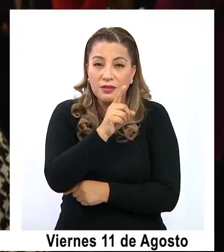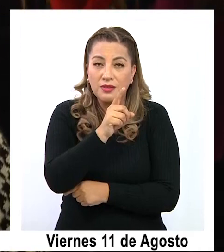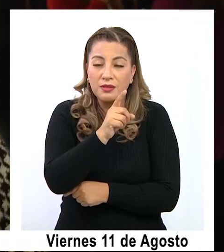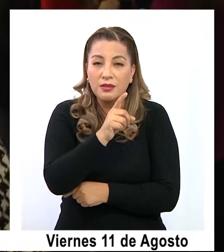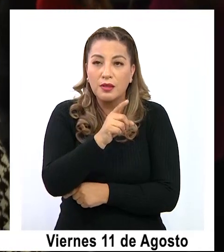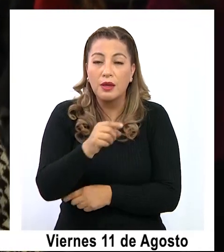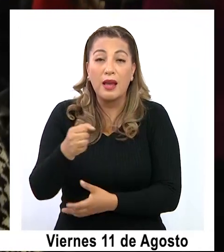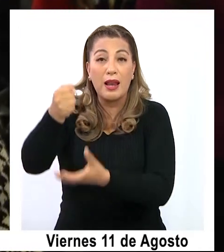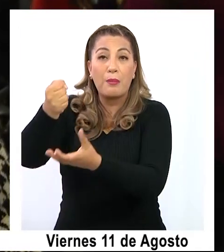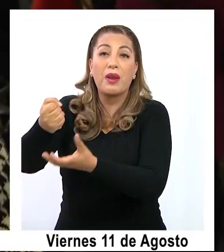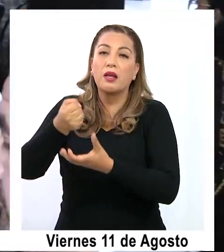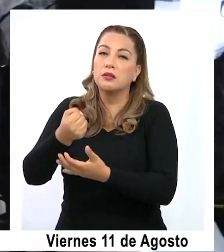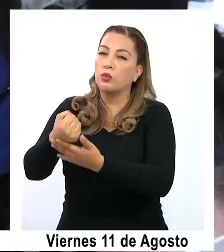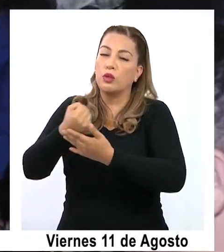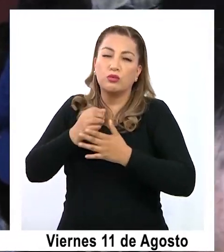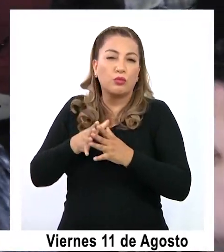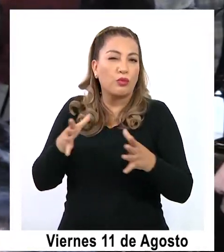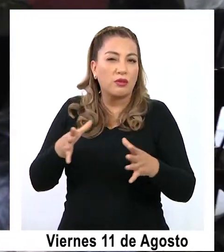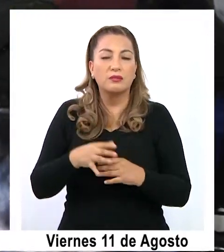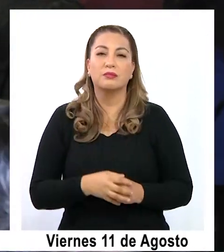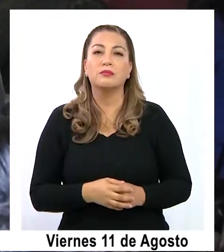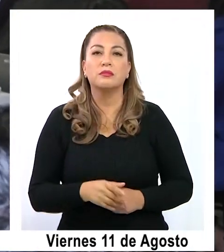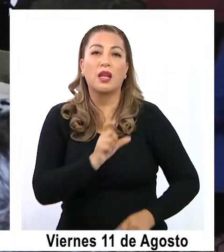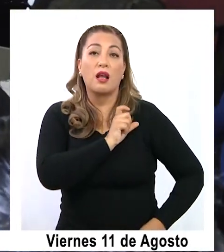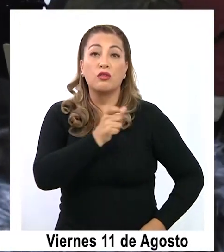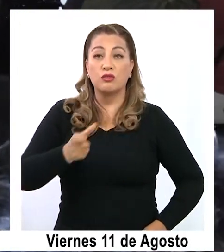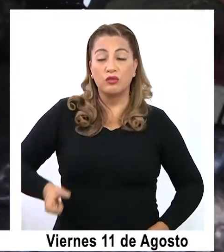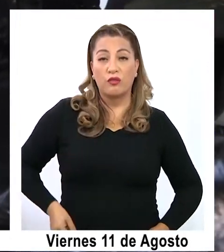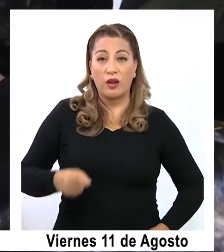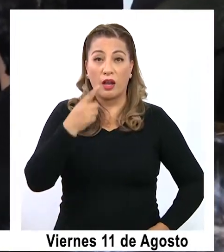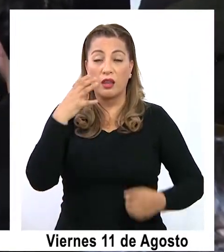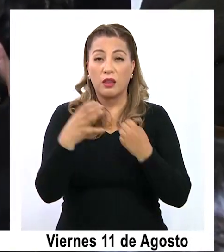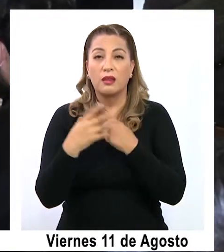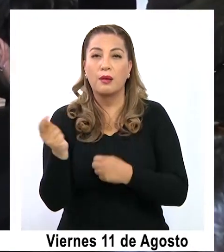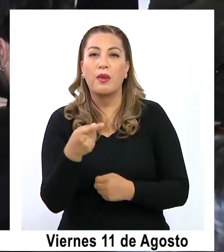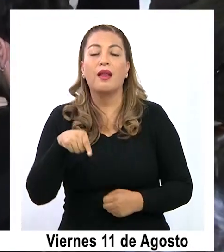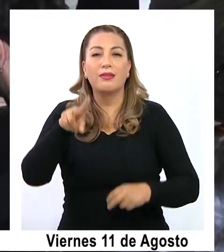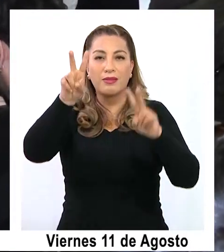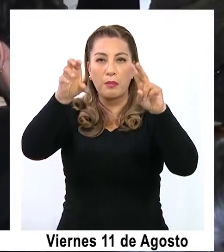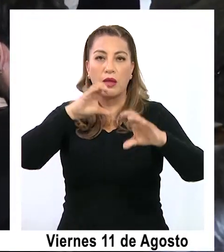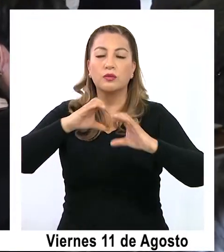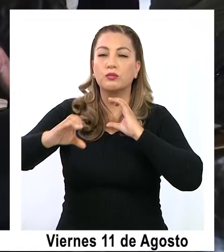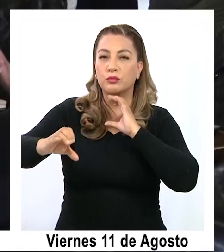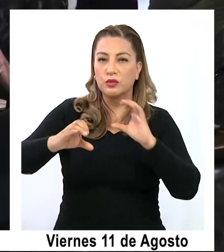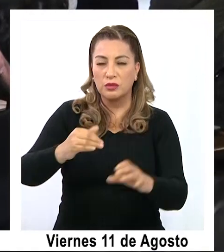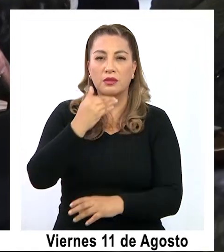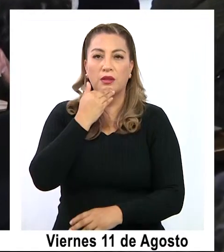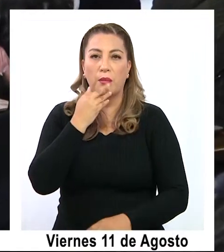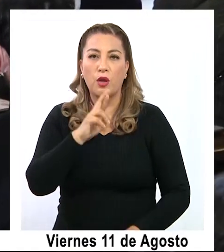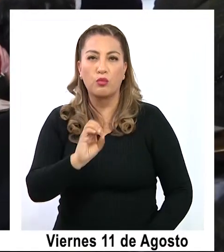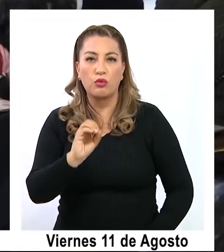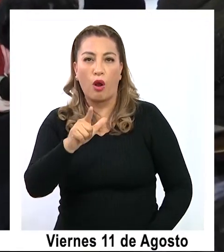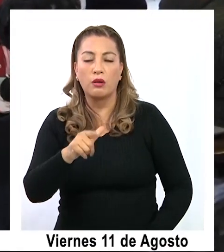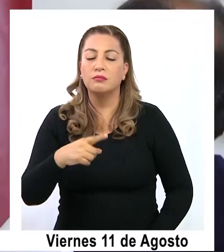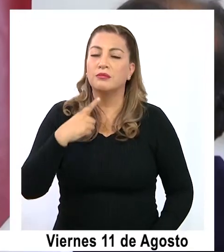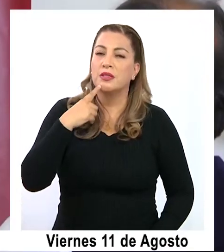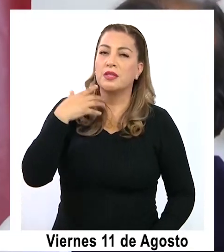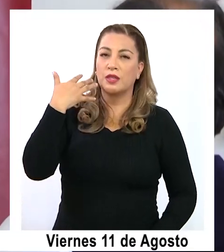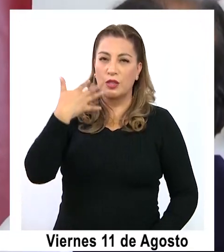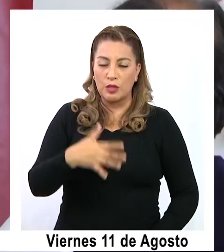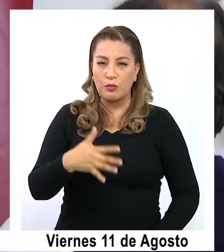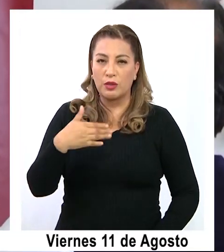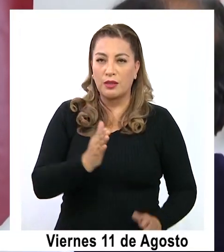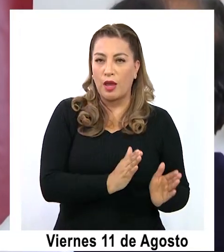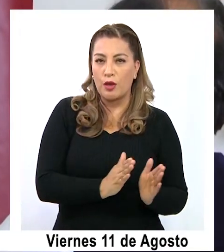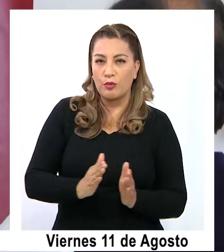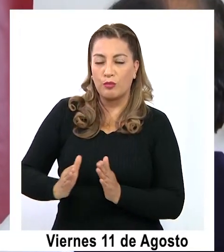ha sido una gran ayuda. Para el gobernador de Tarapacá, los medios de comunicación también cumplen un rol en el necesario